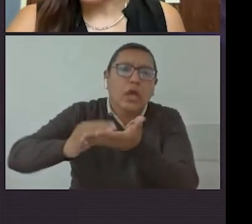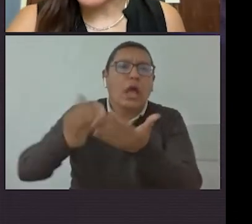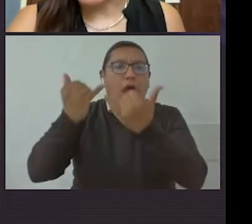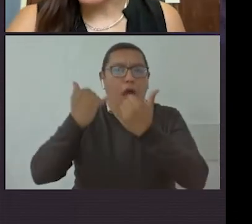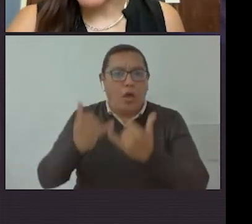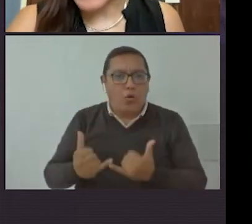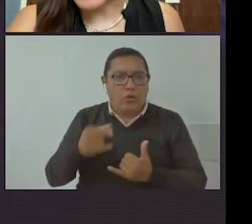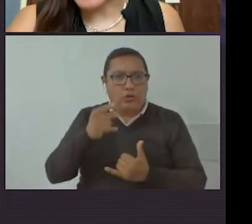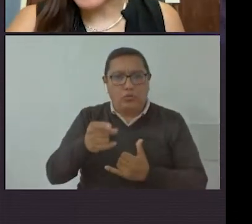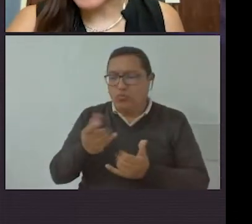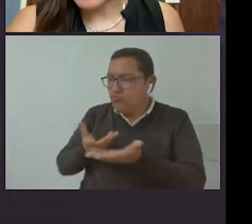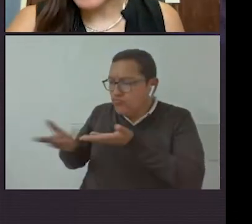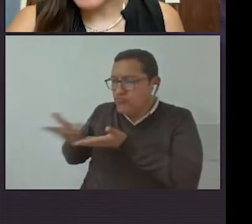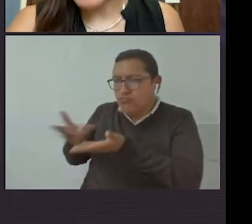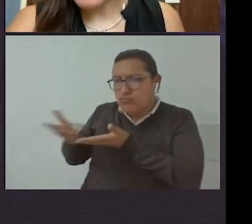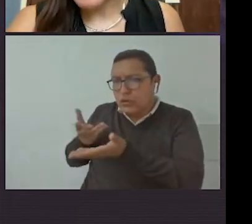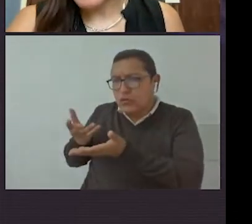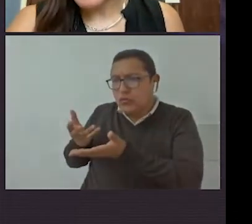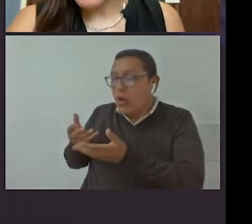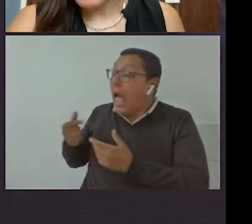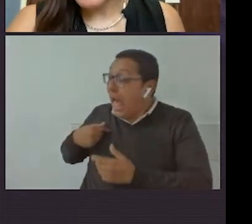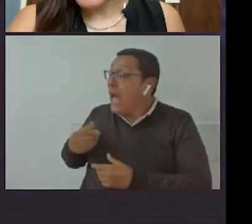Imagínate contándoselo a alguien.